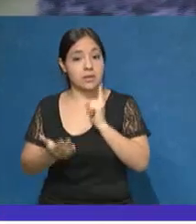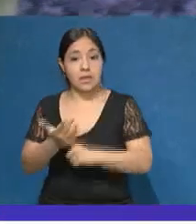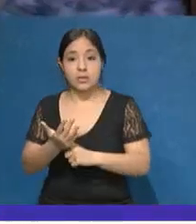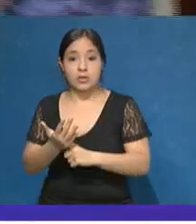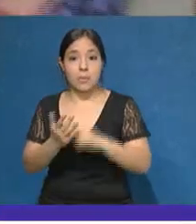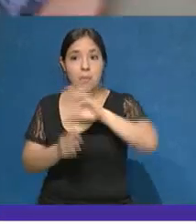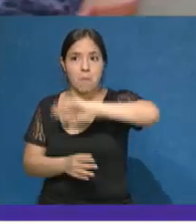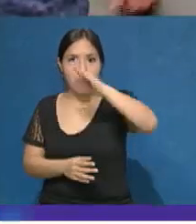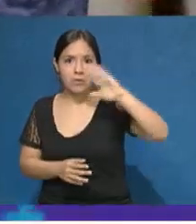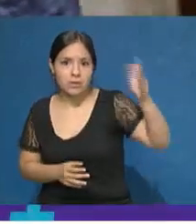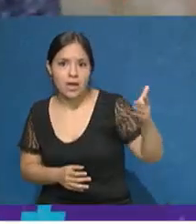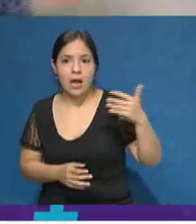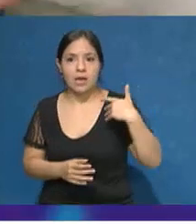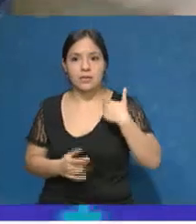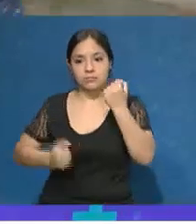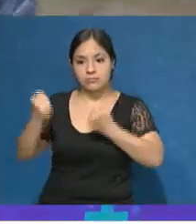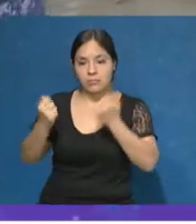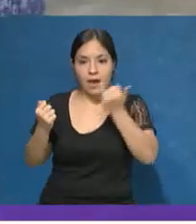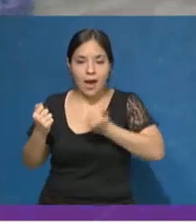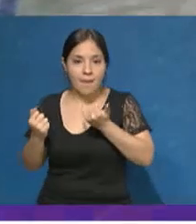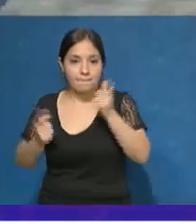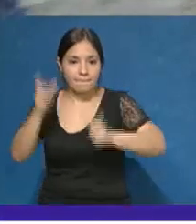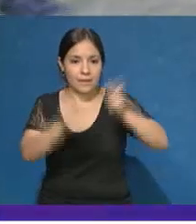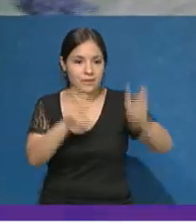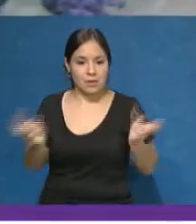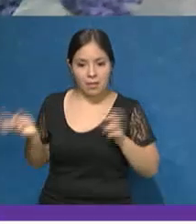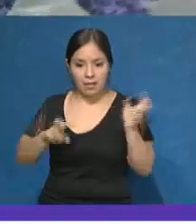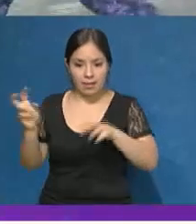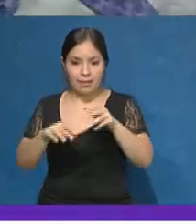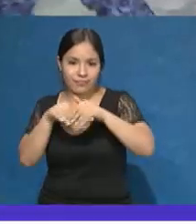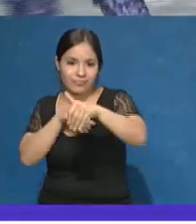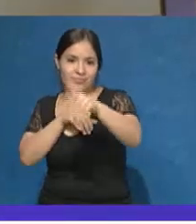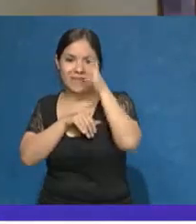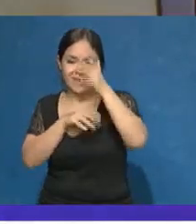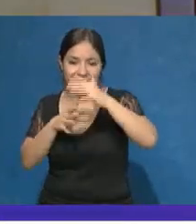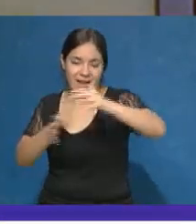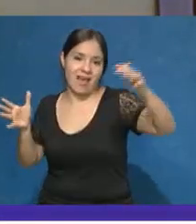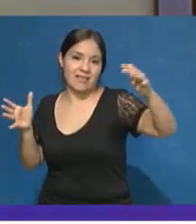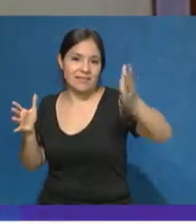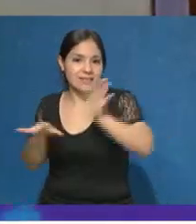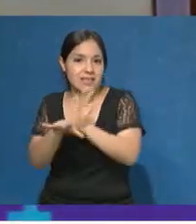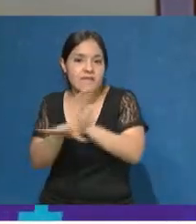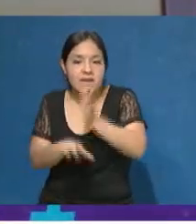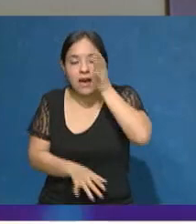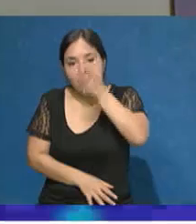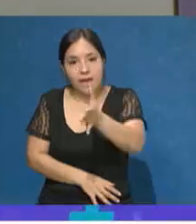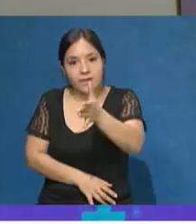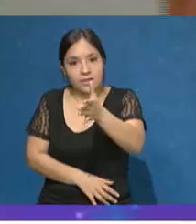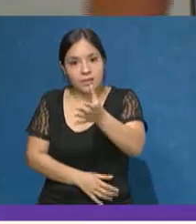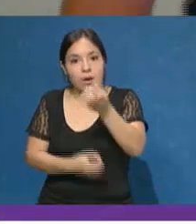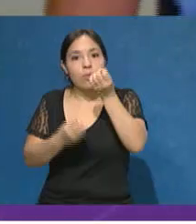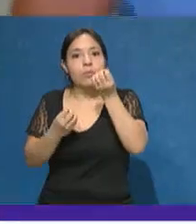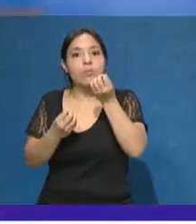montaña transportando pasajeros en un vehículo de grandes dimensiones era una circunstancia que debe ser considerada agravante a los fines de